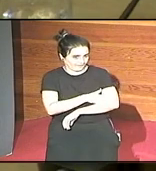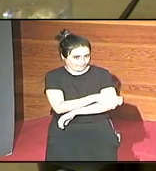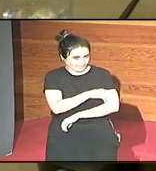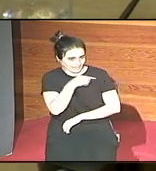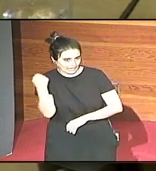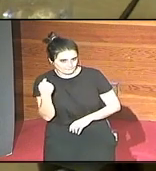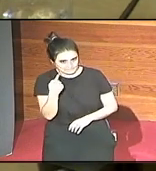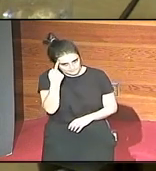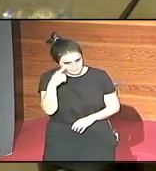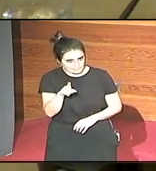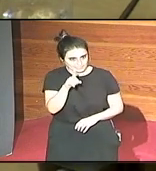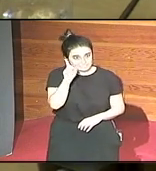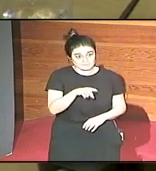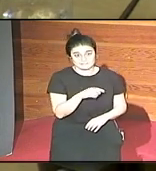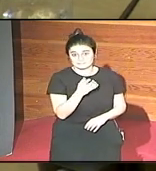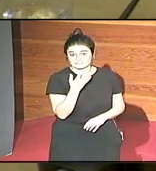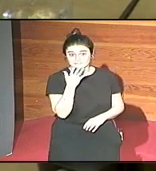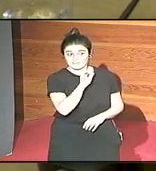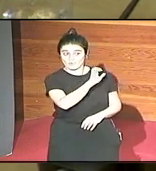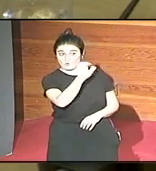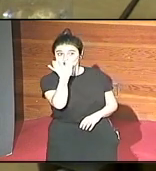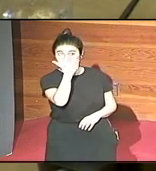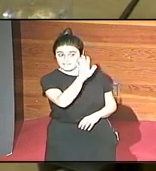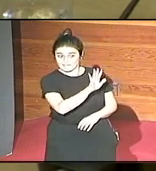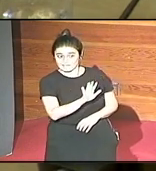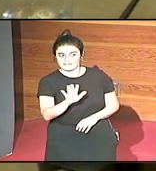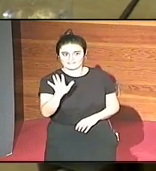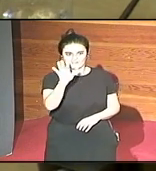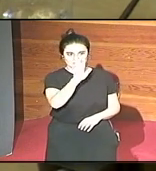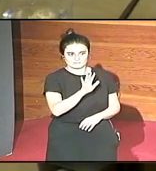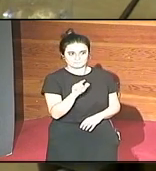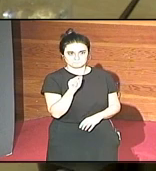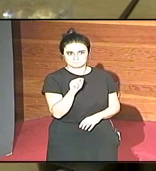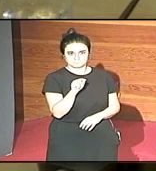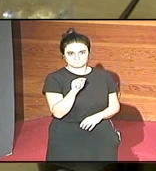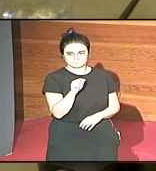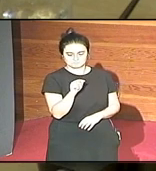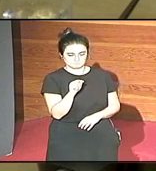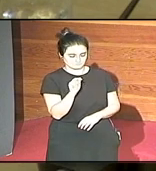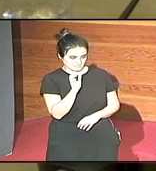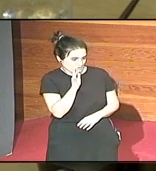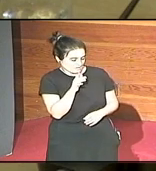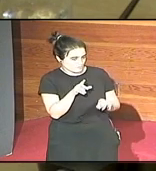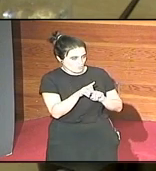las poblaciones europeas no están por la labor de replantearse